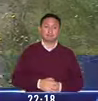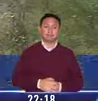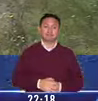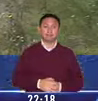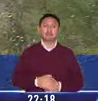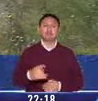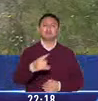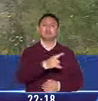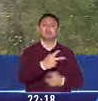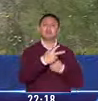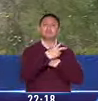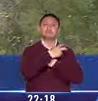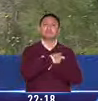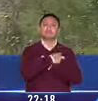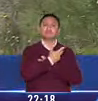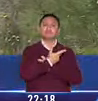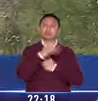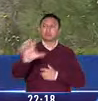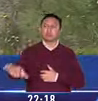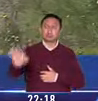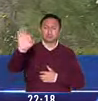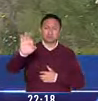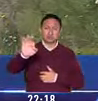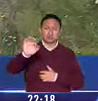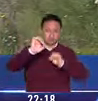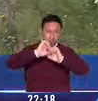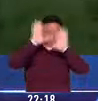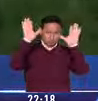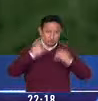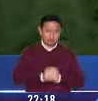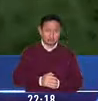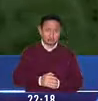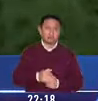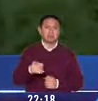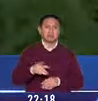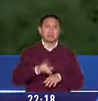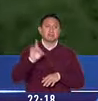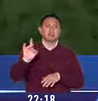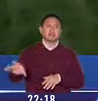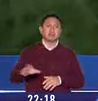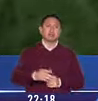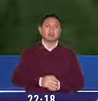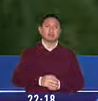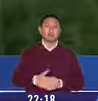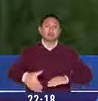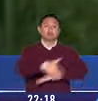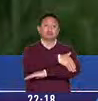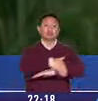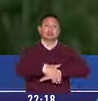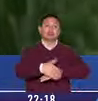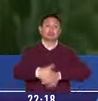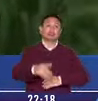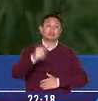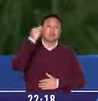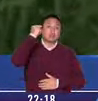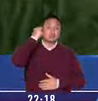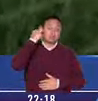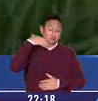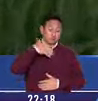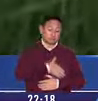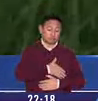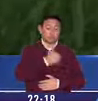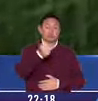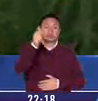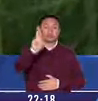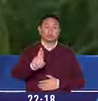Los restos humanos habrían sido encontrados a plena luz del día, abandonados a un costado de la avenida Simón Bolívar, en el sector Altos de la Colina, en el sur de